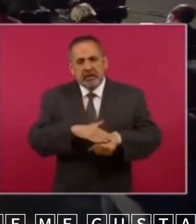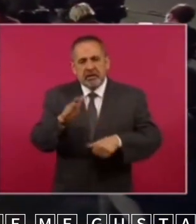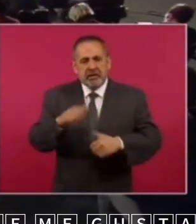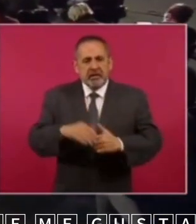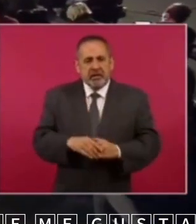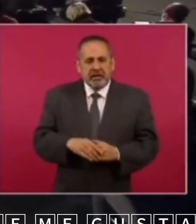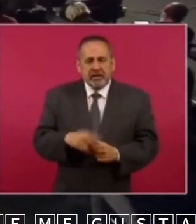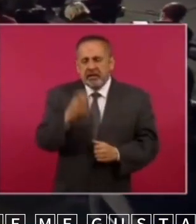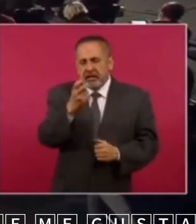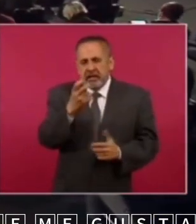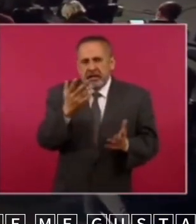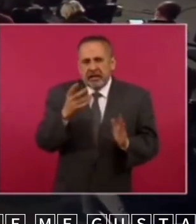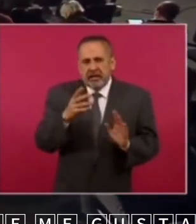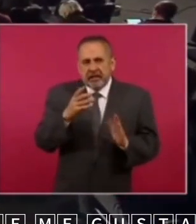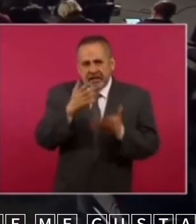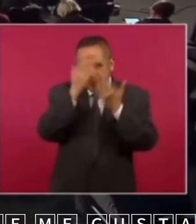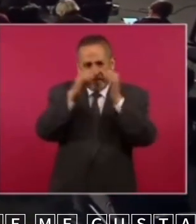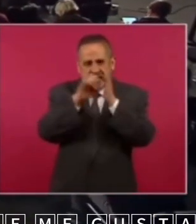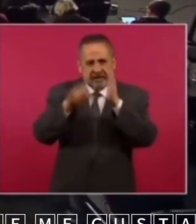Por ejemplo,